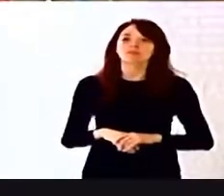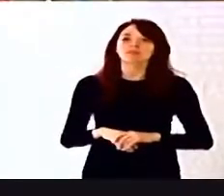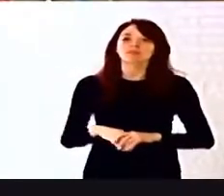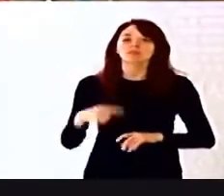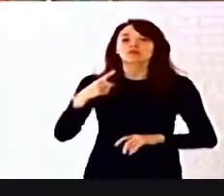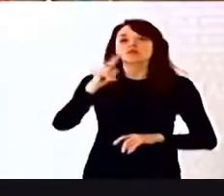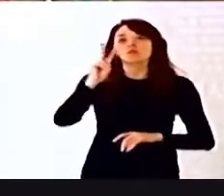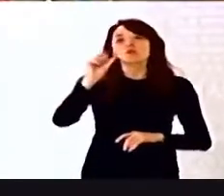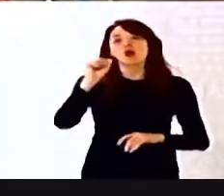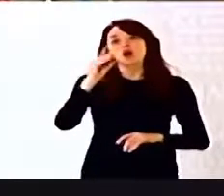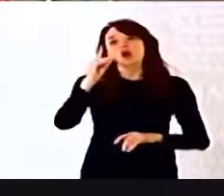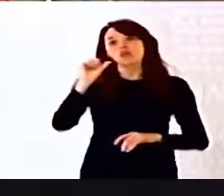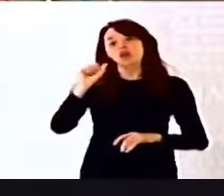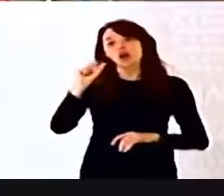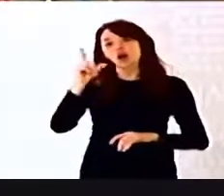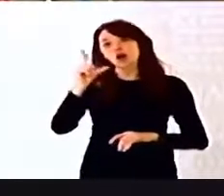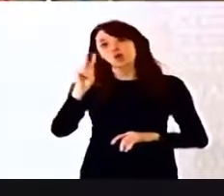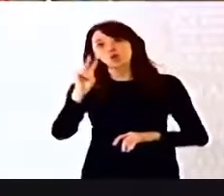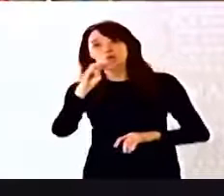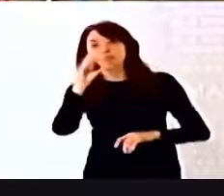Guadalupe Peromingo, de Televisión Española.